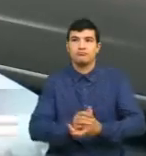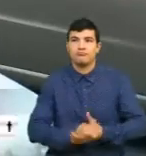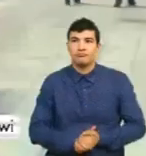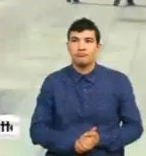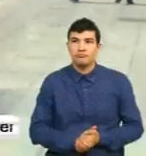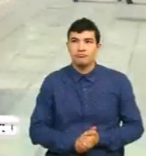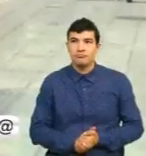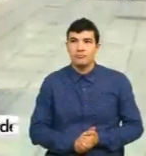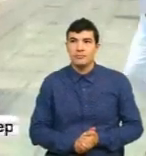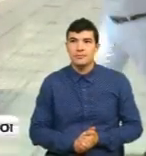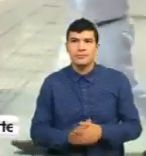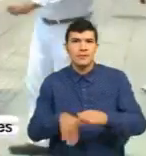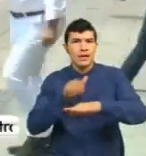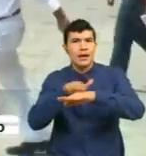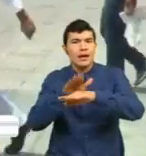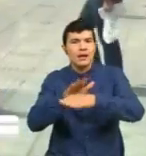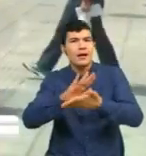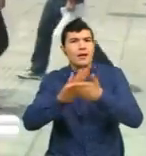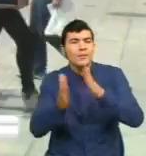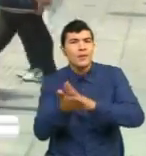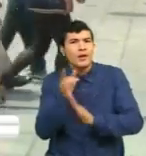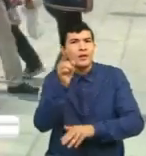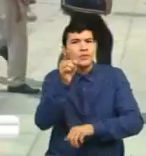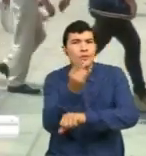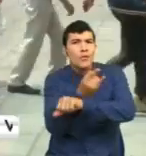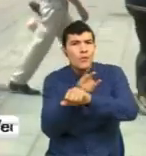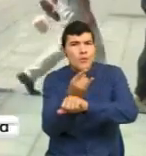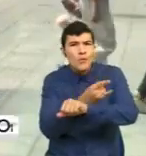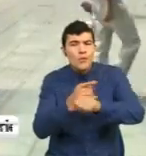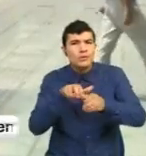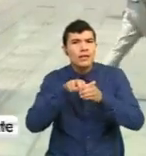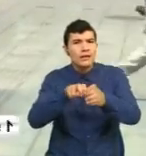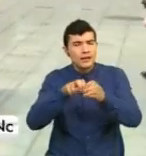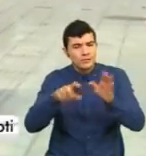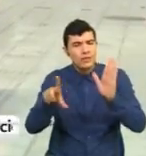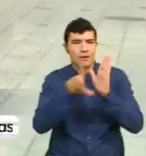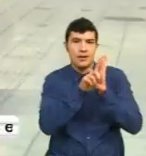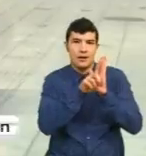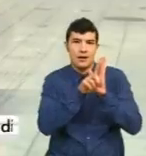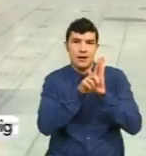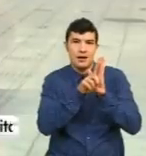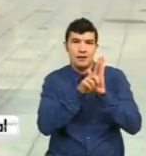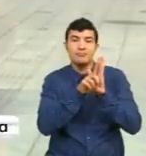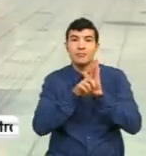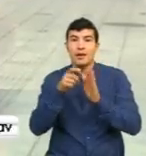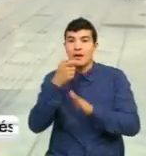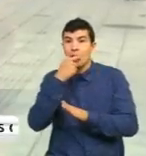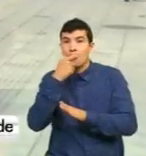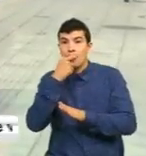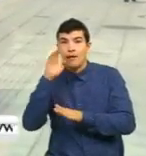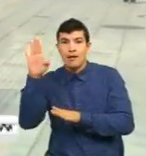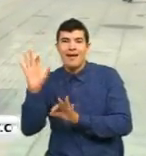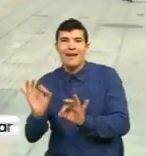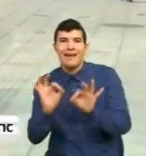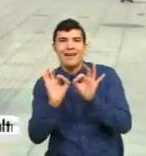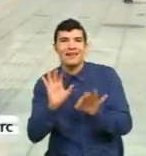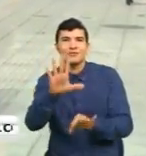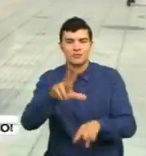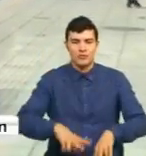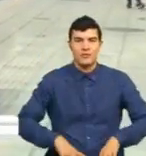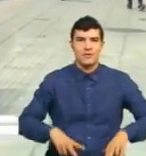bolsillo. El llamado que hago a la comunidad es que utilice el transporte legal, porque con esto la Dirección de Tránsito está garantizando su vida,